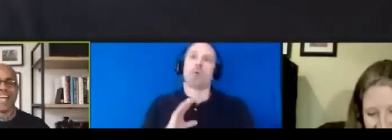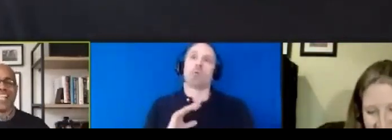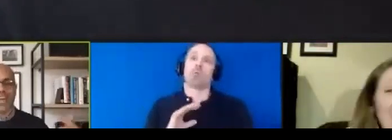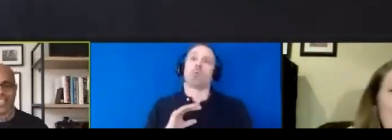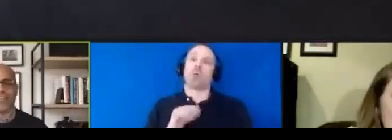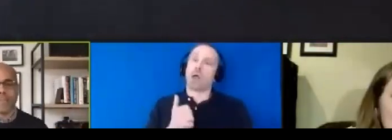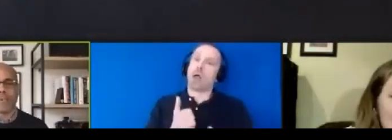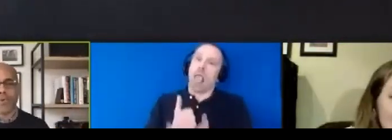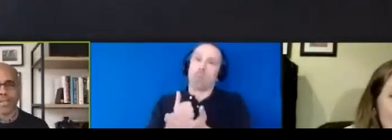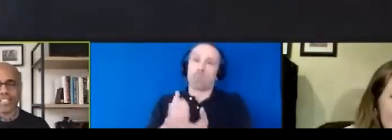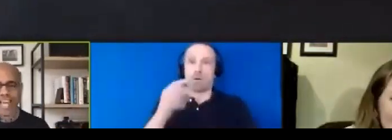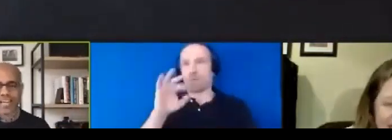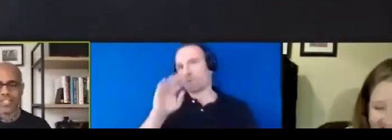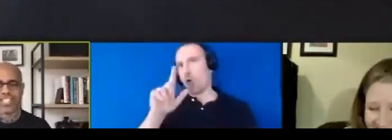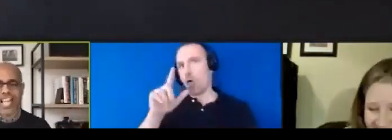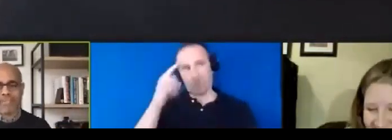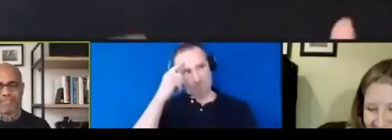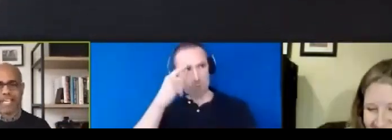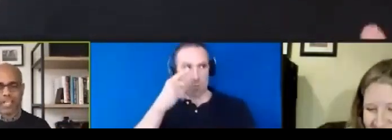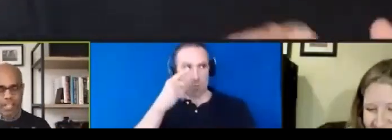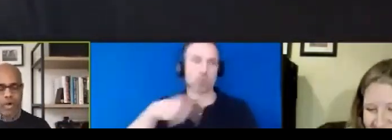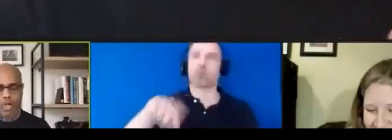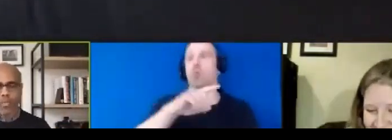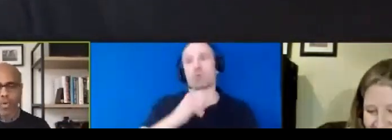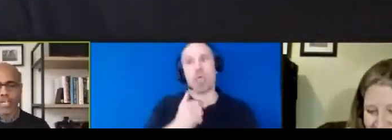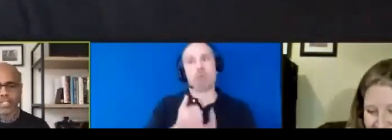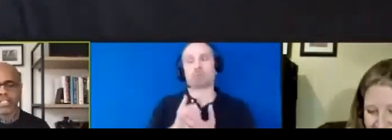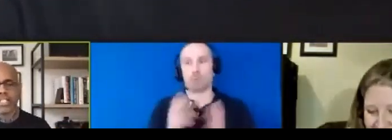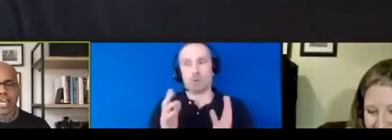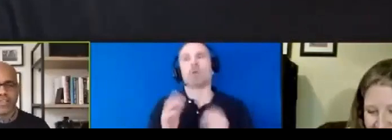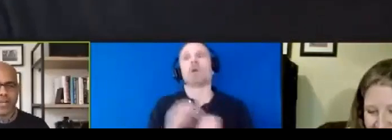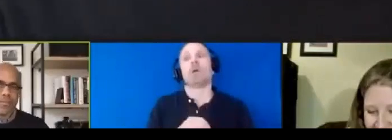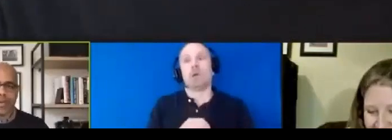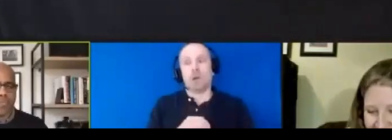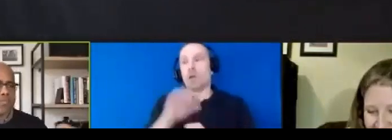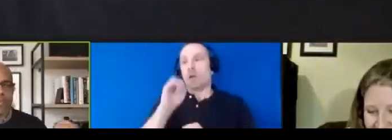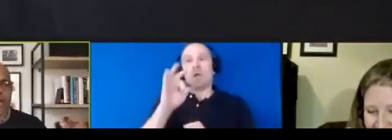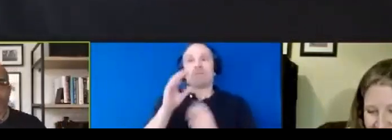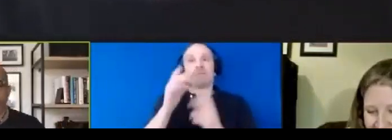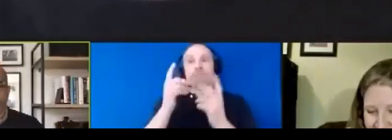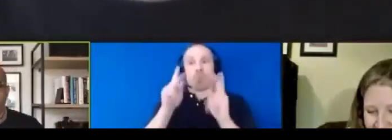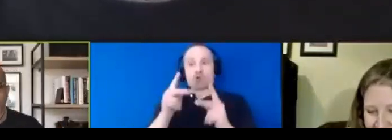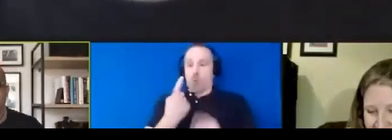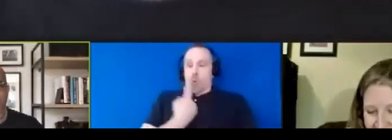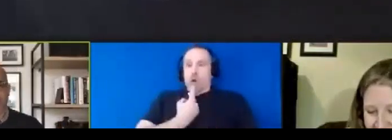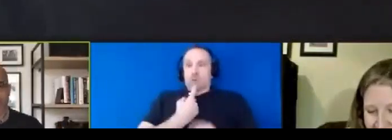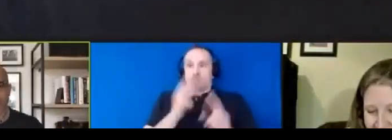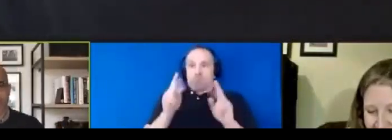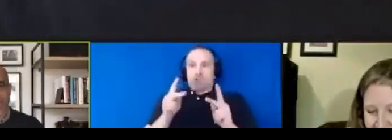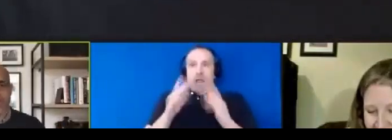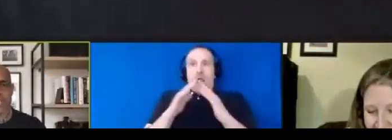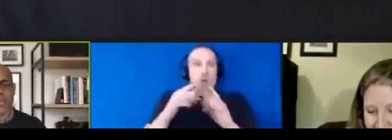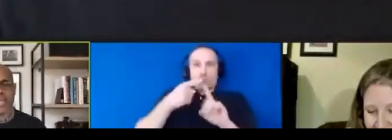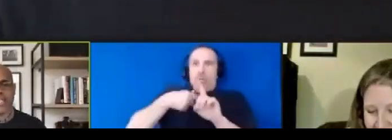pero ha podido aplicar para ayudar a por eso para rentar o cubre un